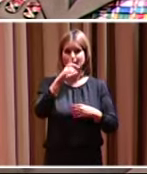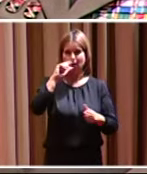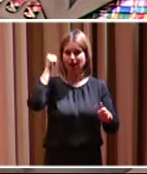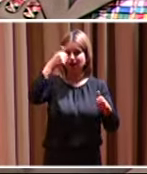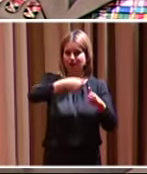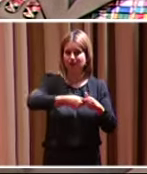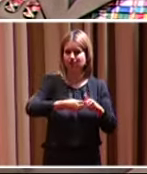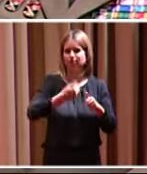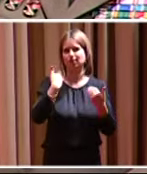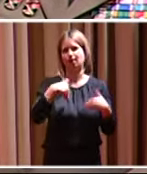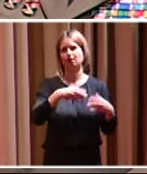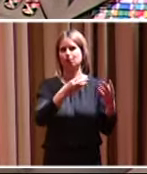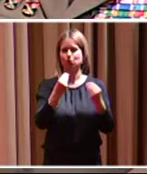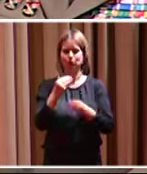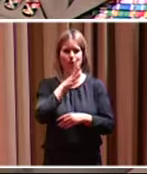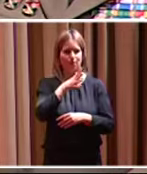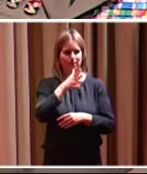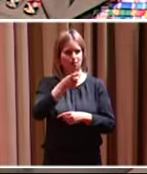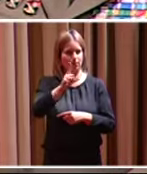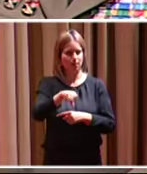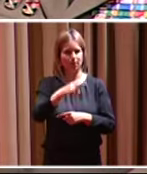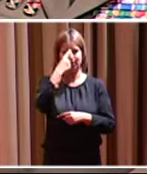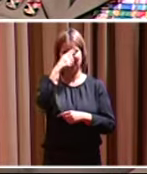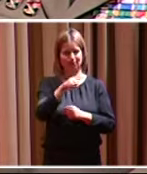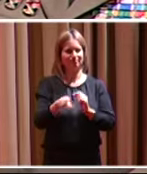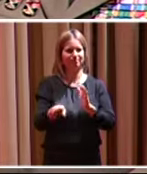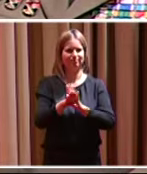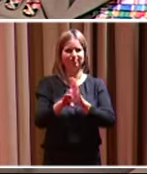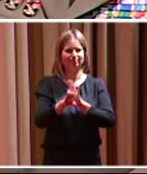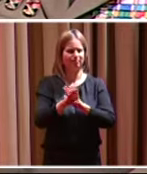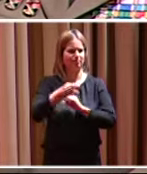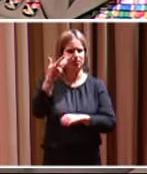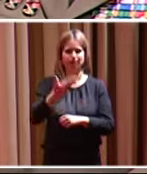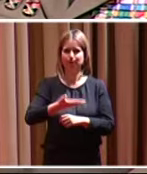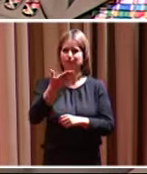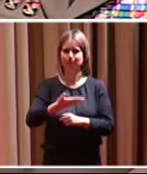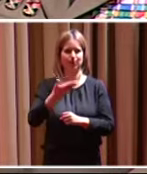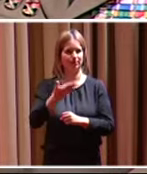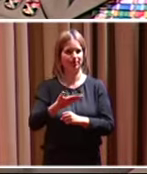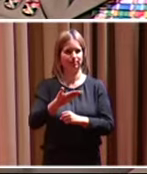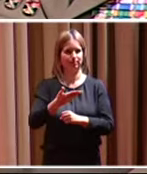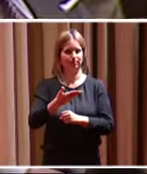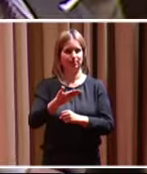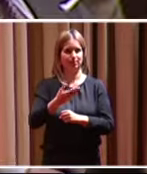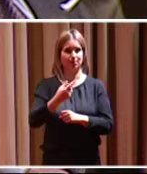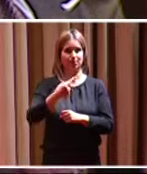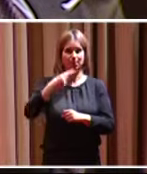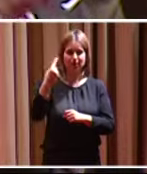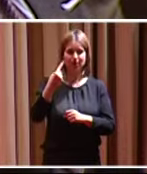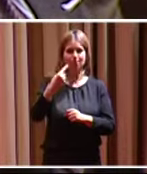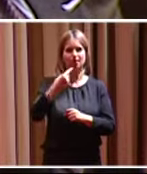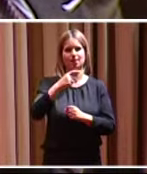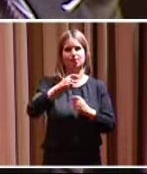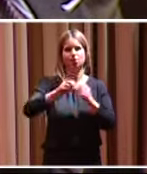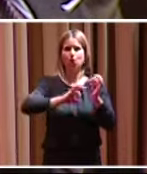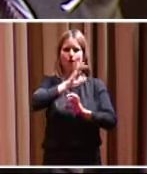años, son muchos. Estoy convencida que vais a ser una pieza fundamental en la primera Bienal de Flamenca que vamos